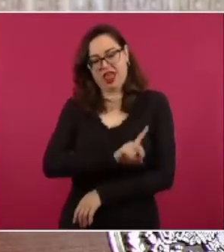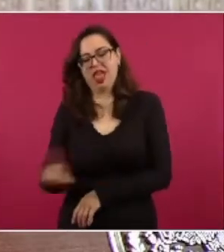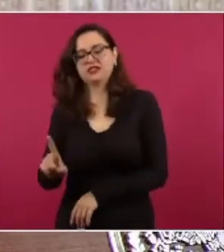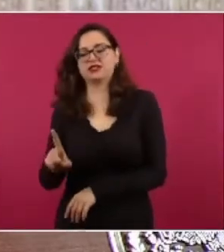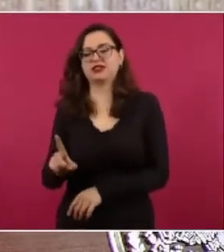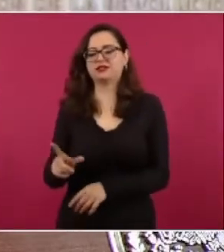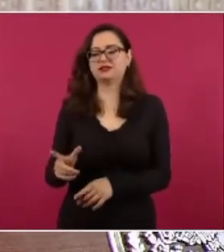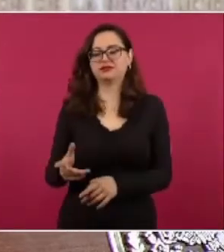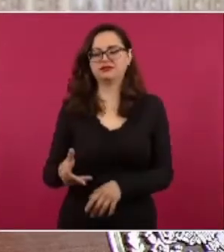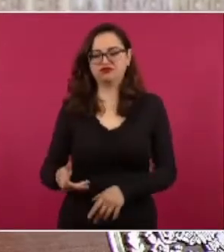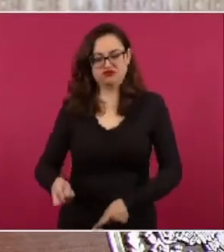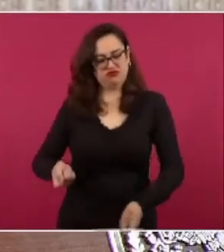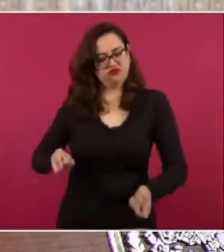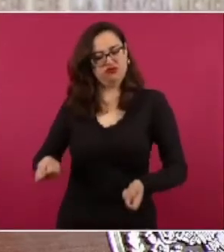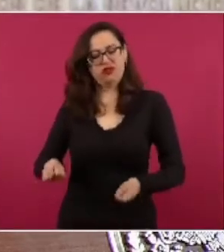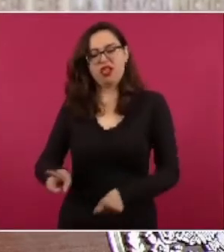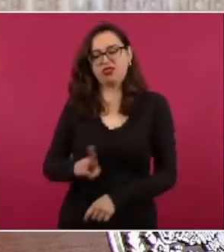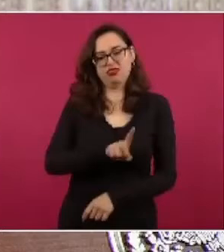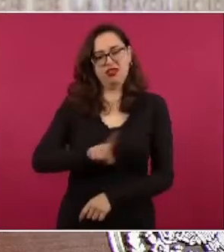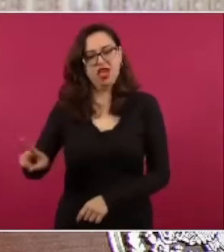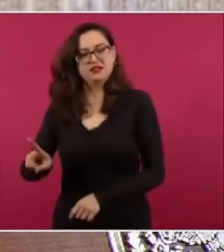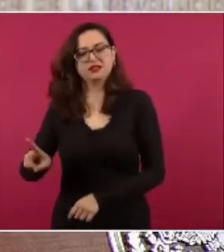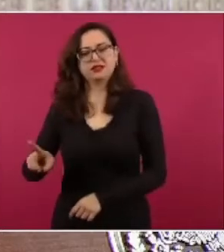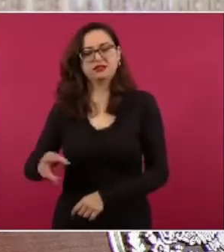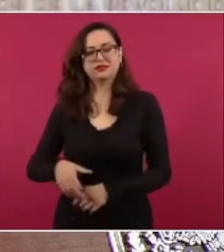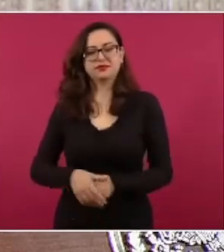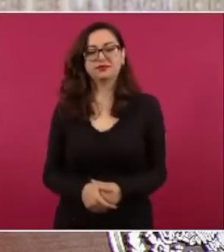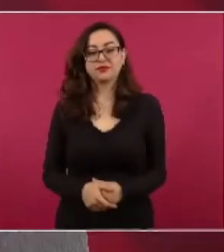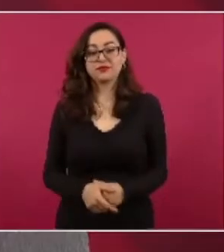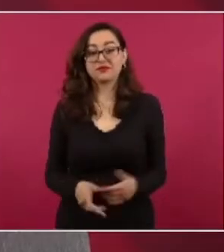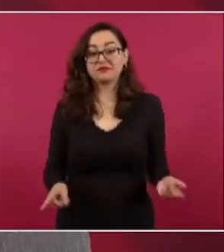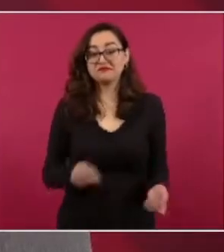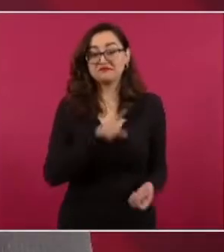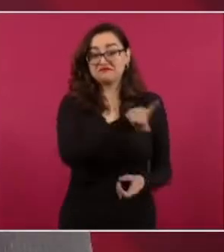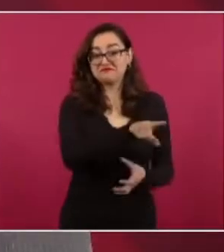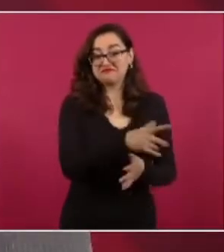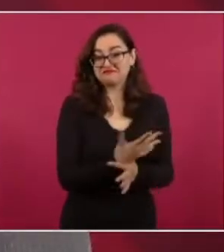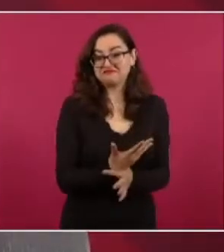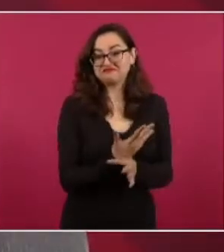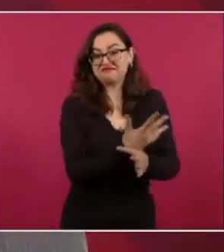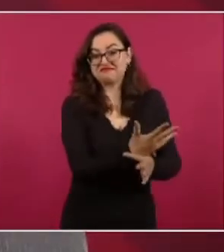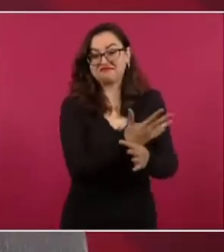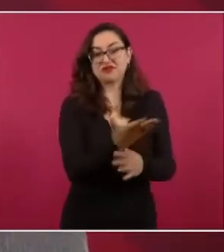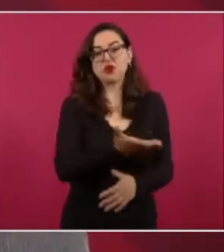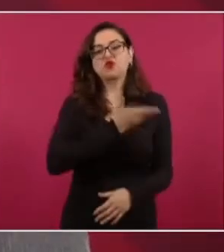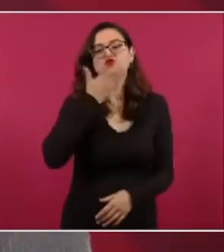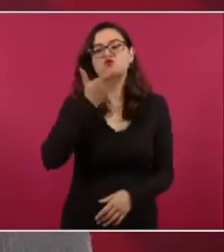como derechista. Decían, es como el violín,